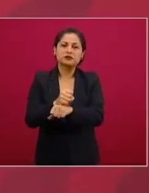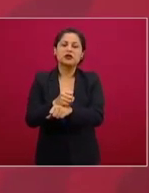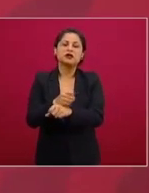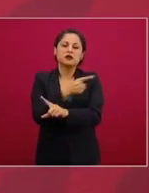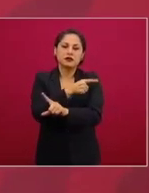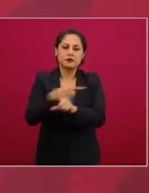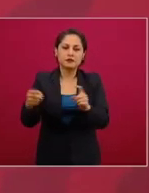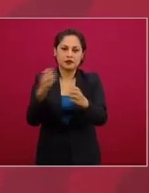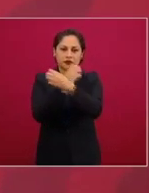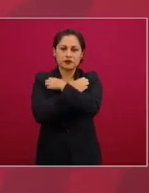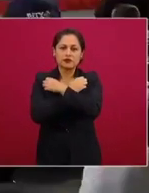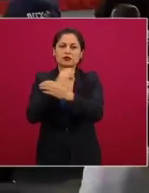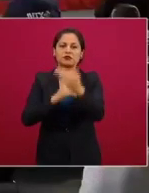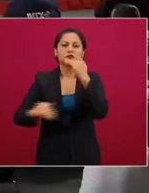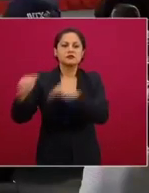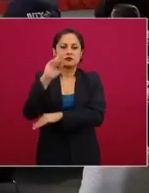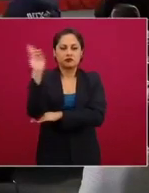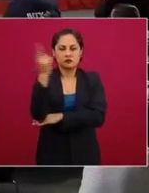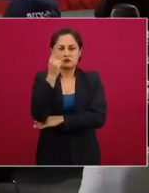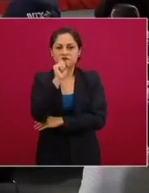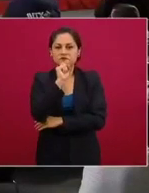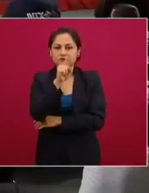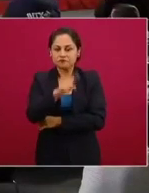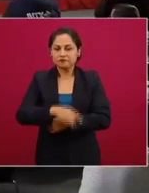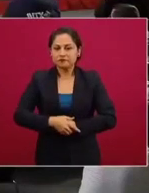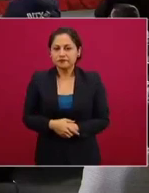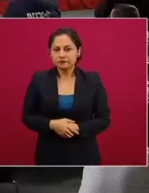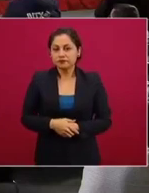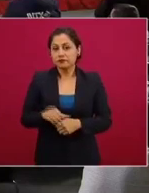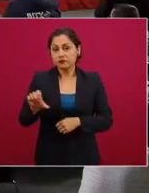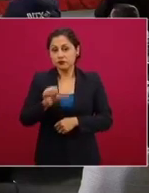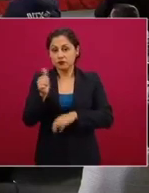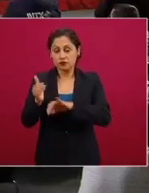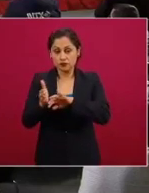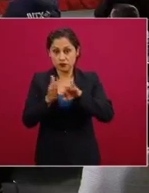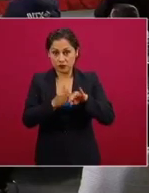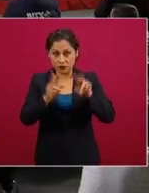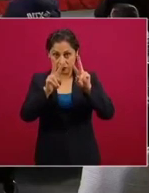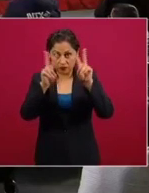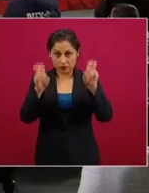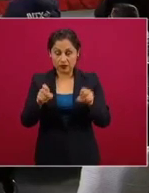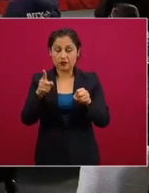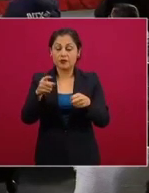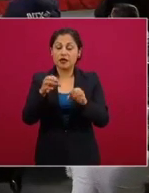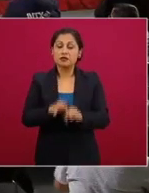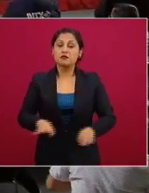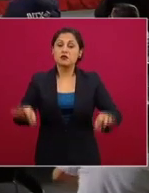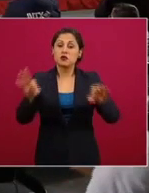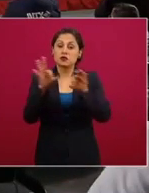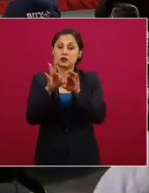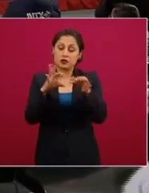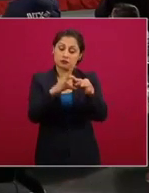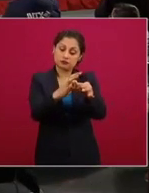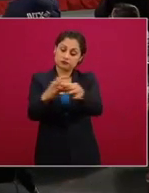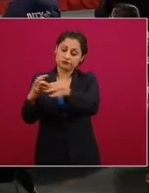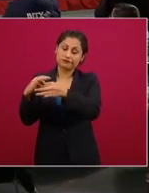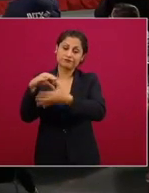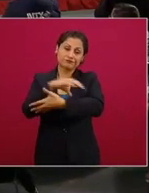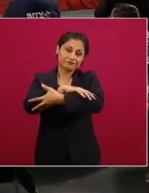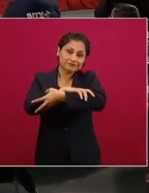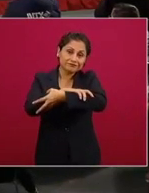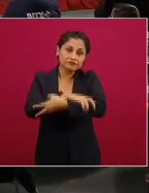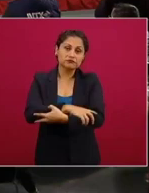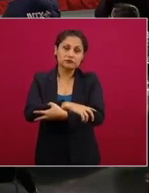educación superior. Sí, la mayoría, obviamente. Otro sentimiento emergente es el de solidaridad. Juntos vamos a